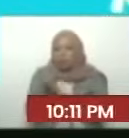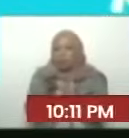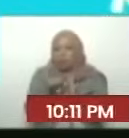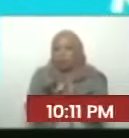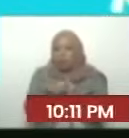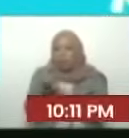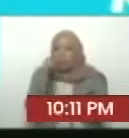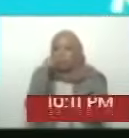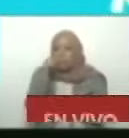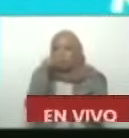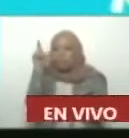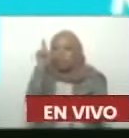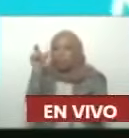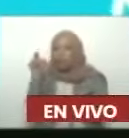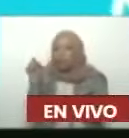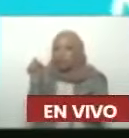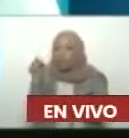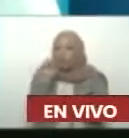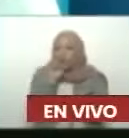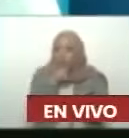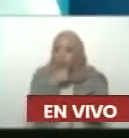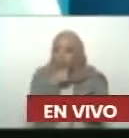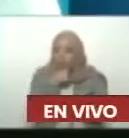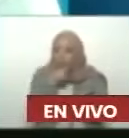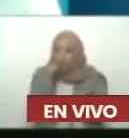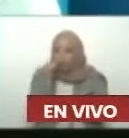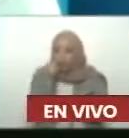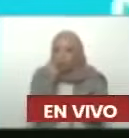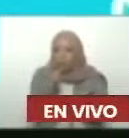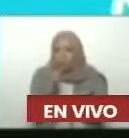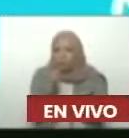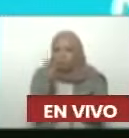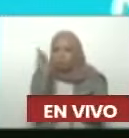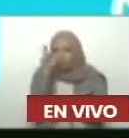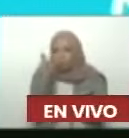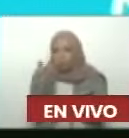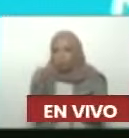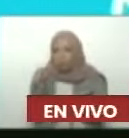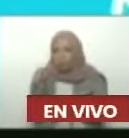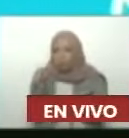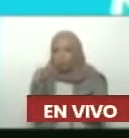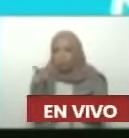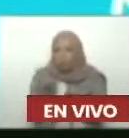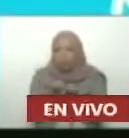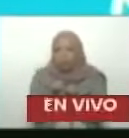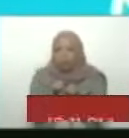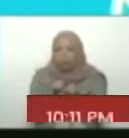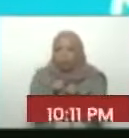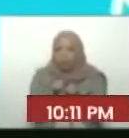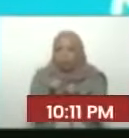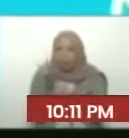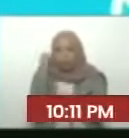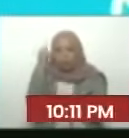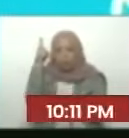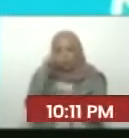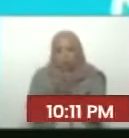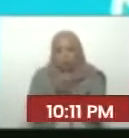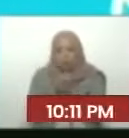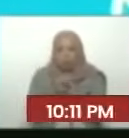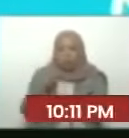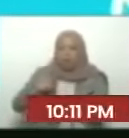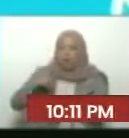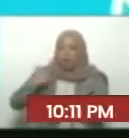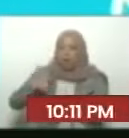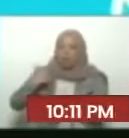¿De tu papá y de tu abuelo? Sí, presidente. ¿Dos generaciones de italianos? Tal cual, exactamente. ¿Se dan cuenta nuestros amigos de